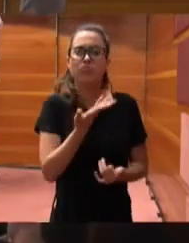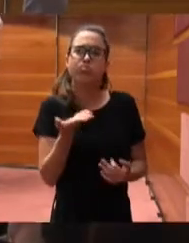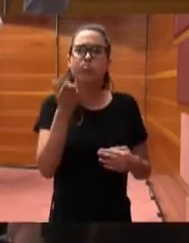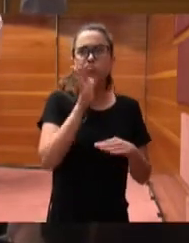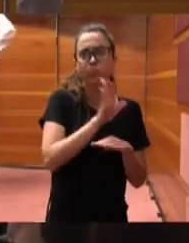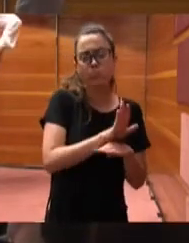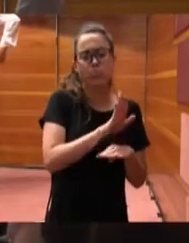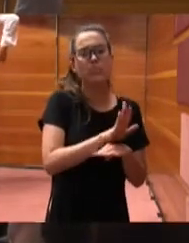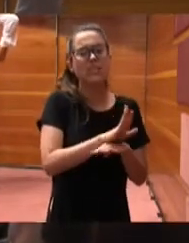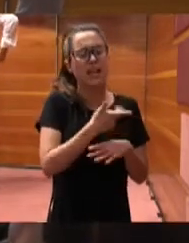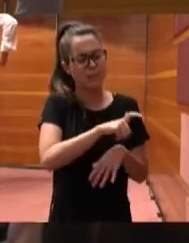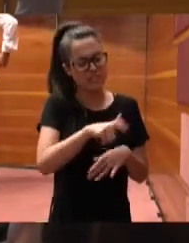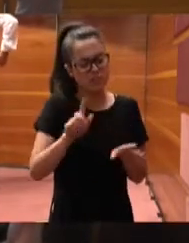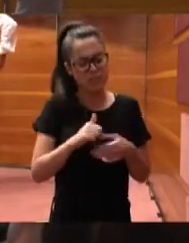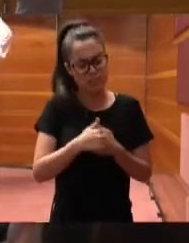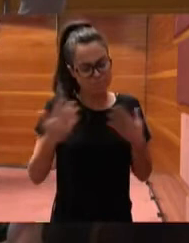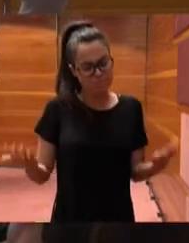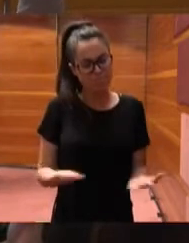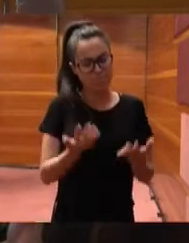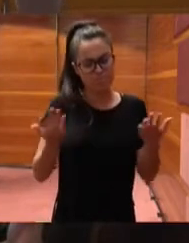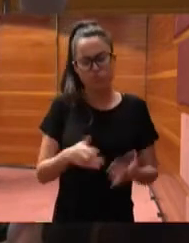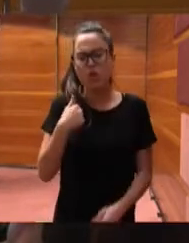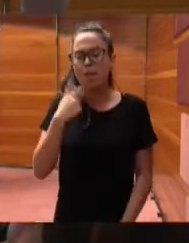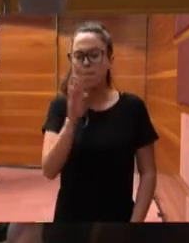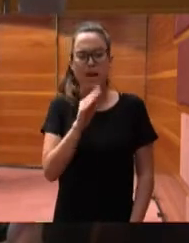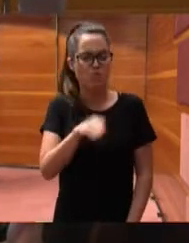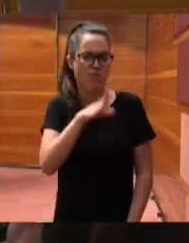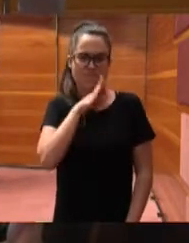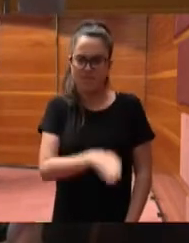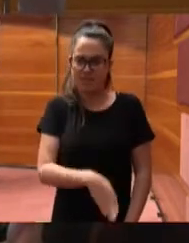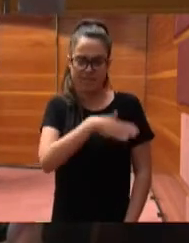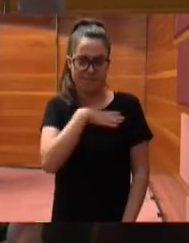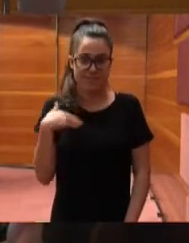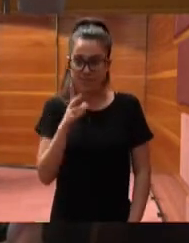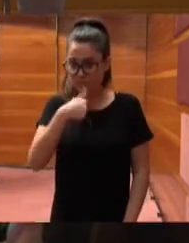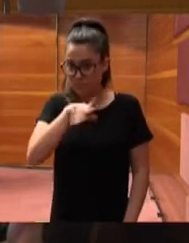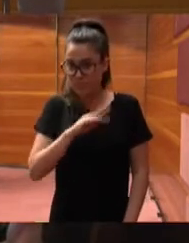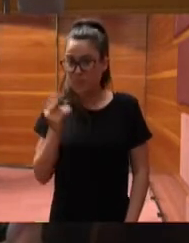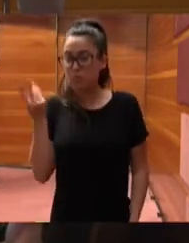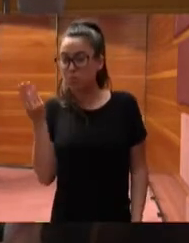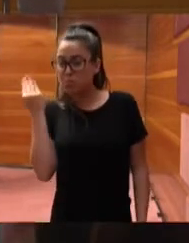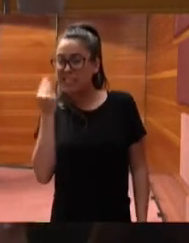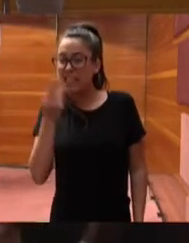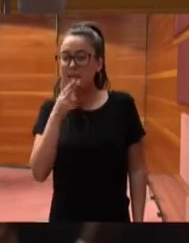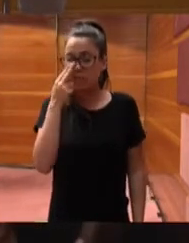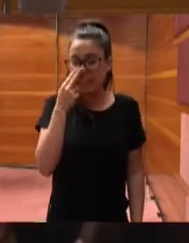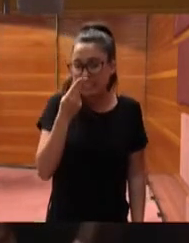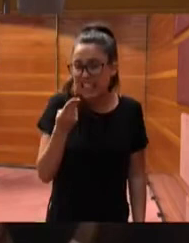manera que saca la gente al participar. Yo quiero preguntaros directamente, ¿veis viable, veis interesante, veis